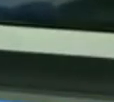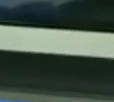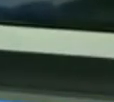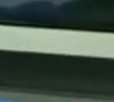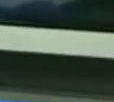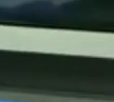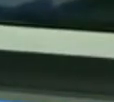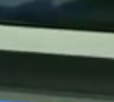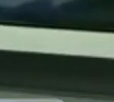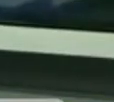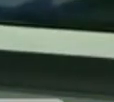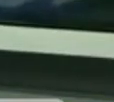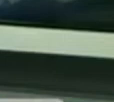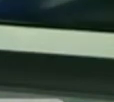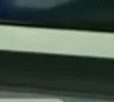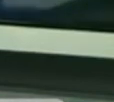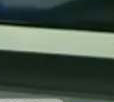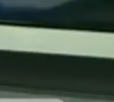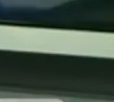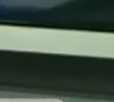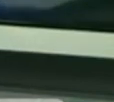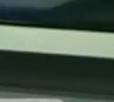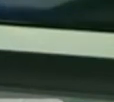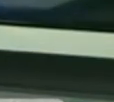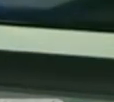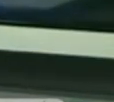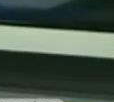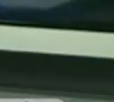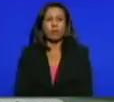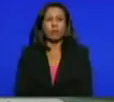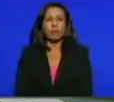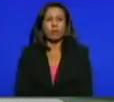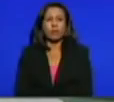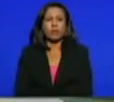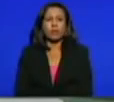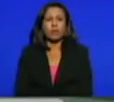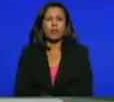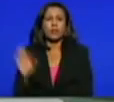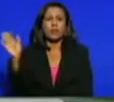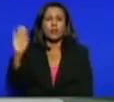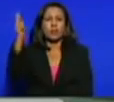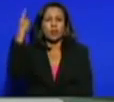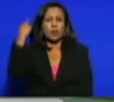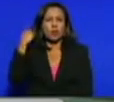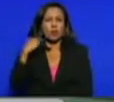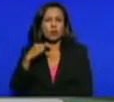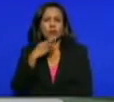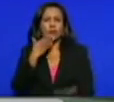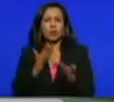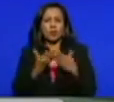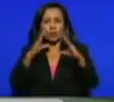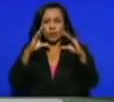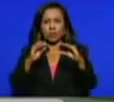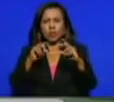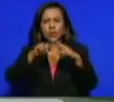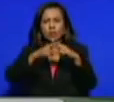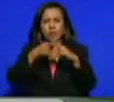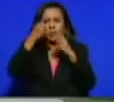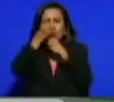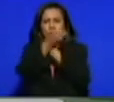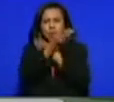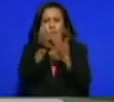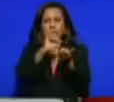Buenas tardes, bienvenidos a su espacio deportivo. Les saluda Neyre Saldaña. Iniciamos con las informaciones porque SER